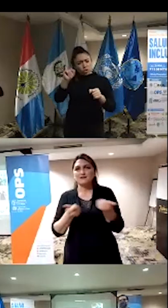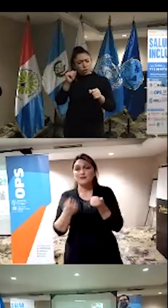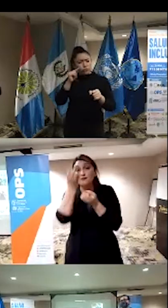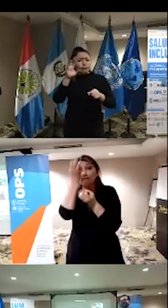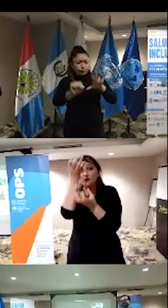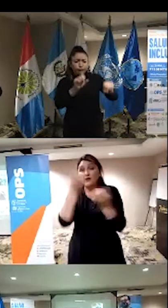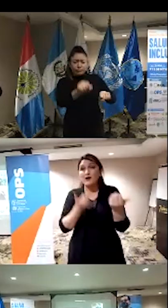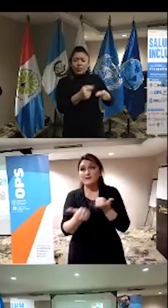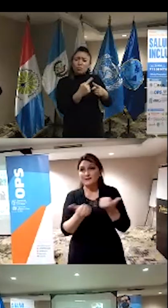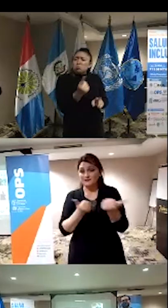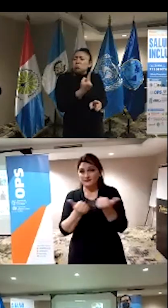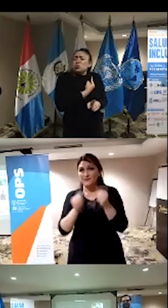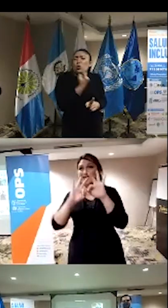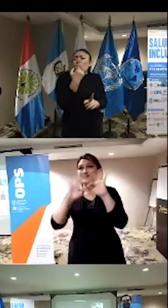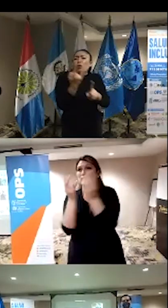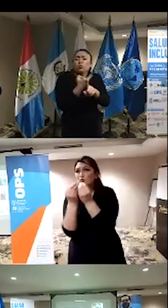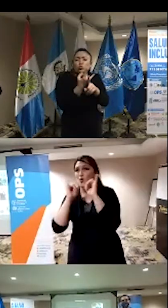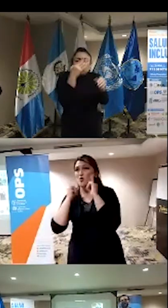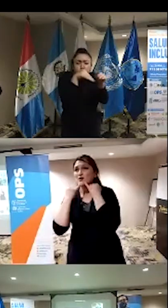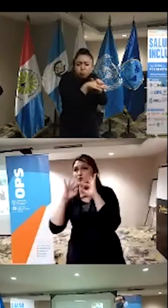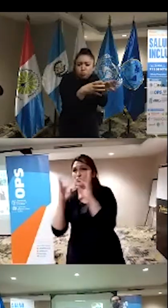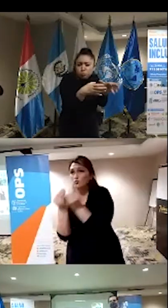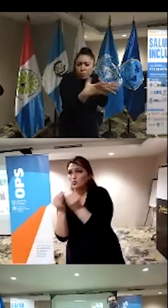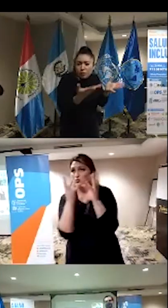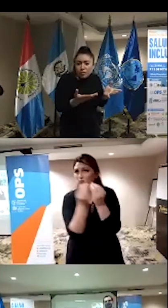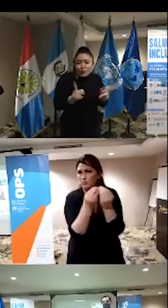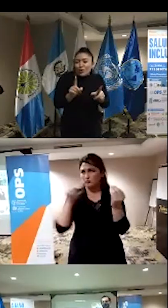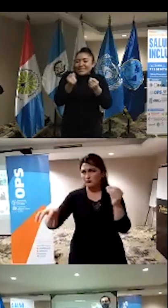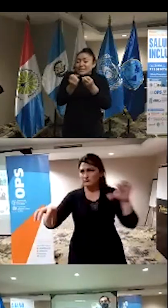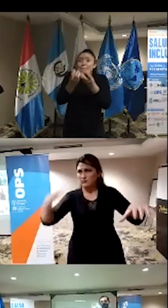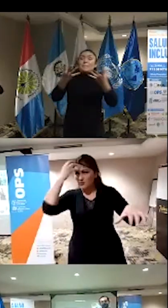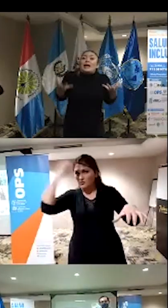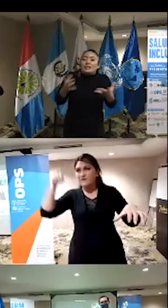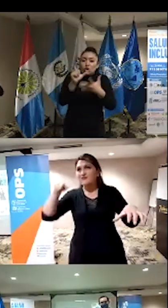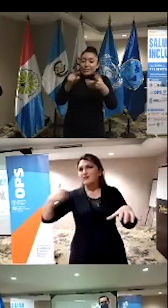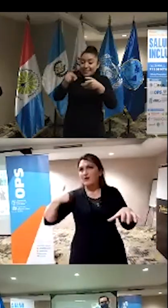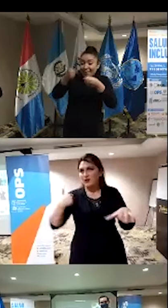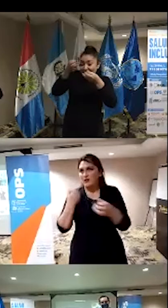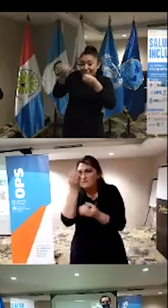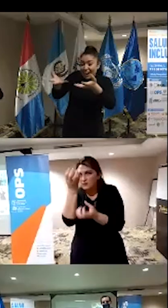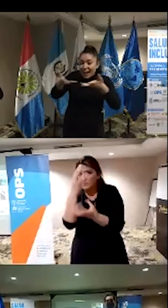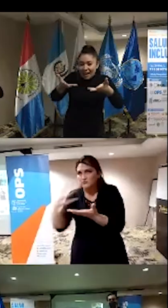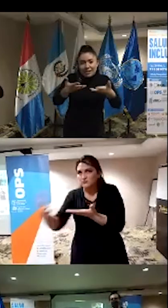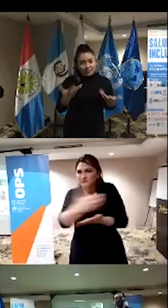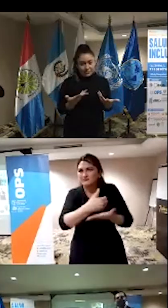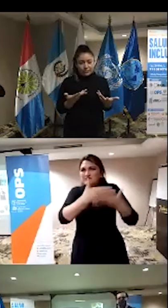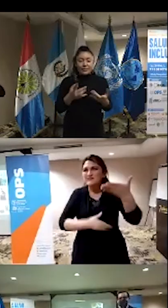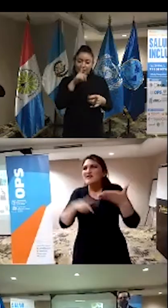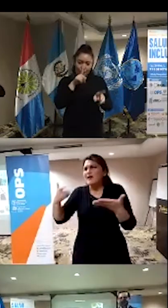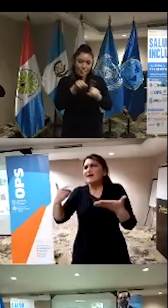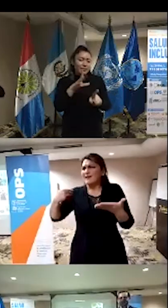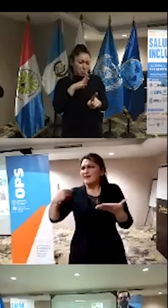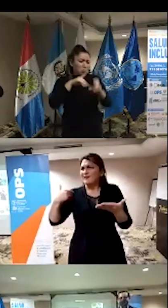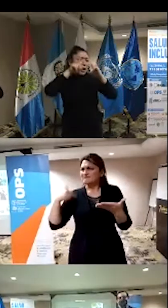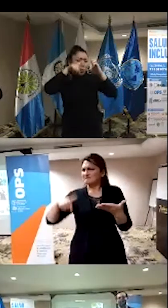son únicamente para usos internos, es decir, no se hace mayor cosa con esa información que se genera. Tenemos